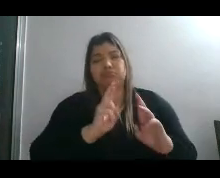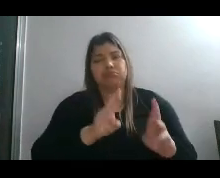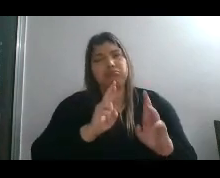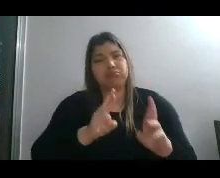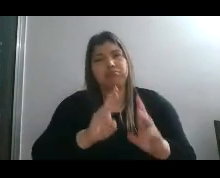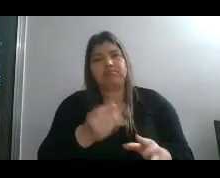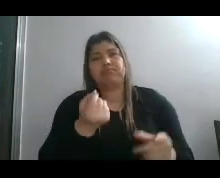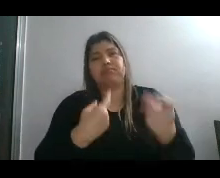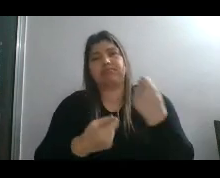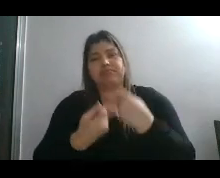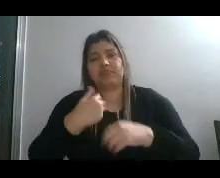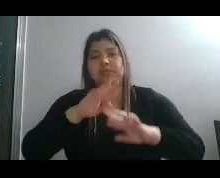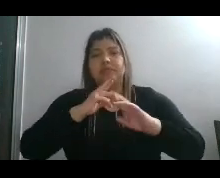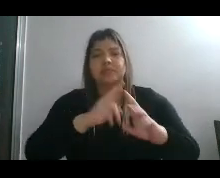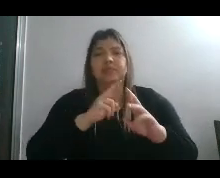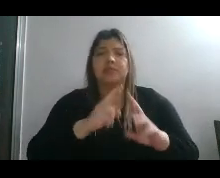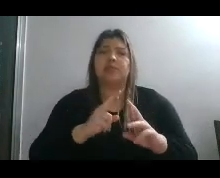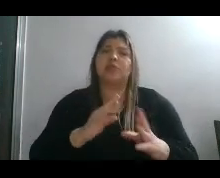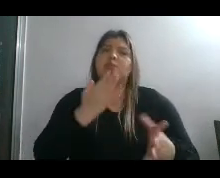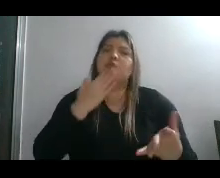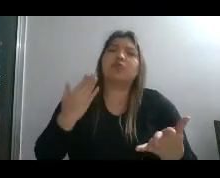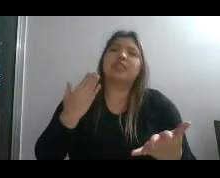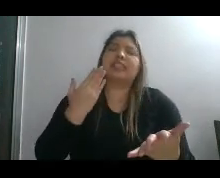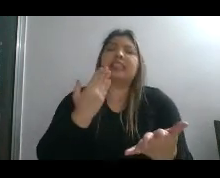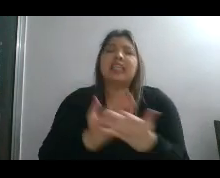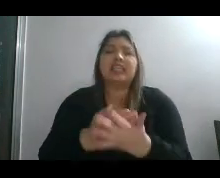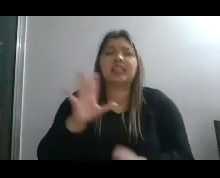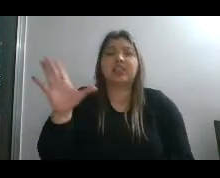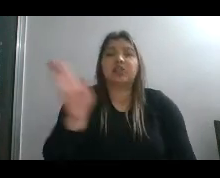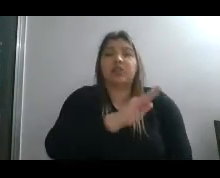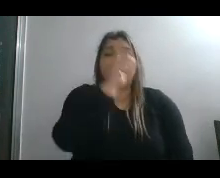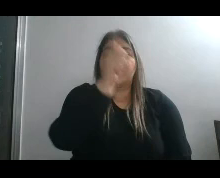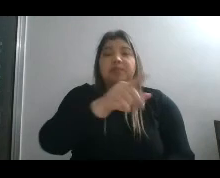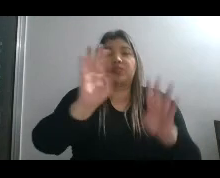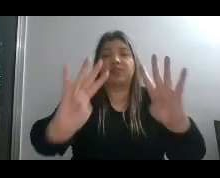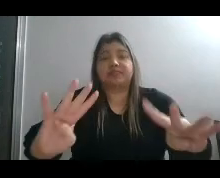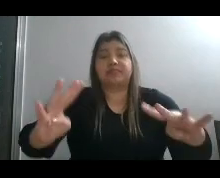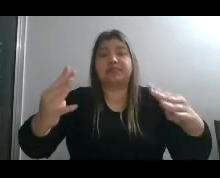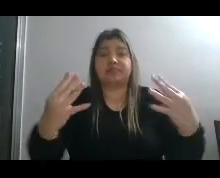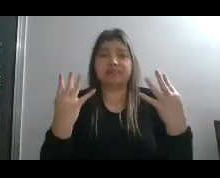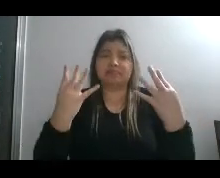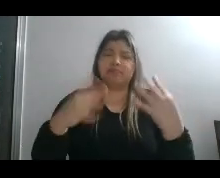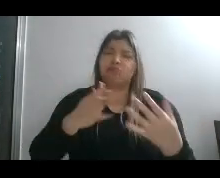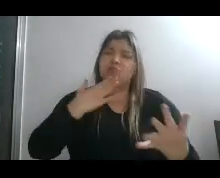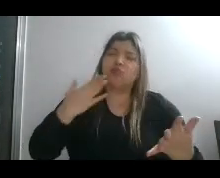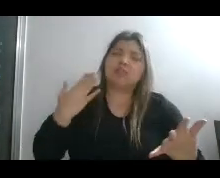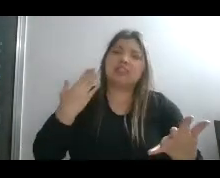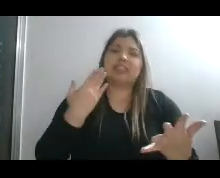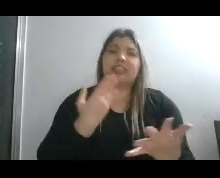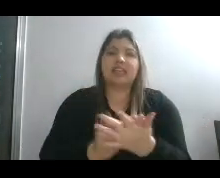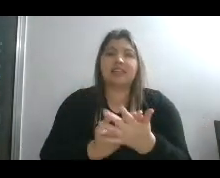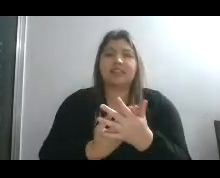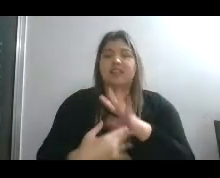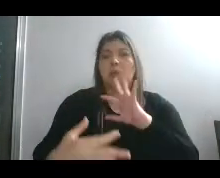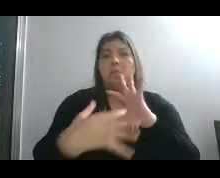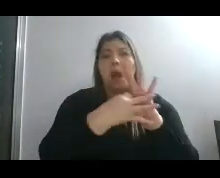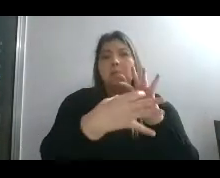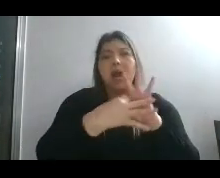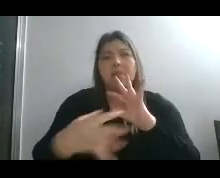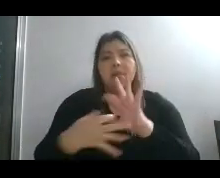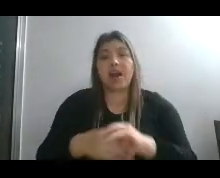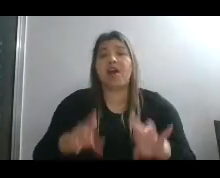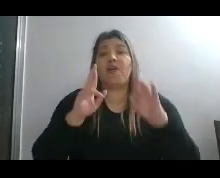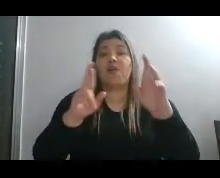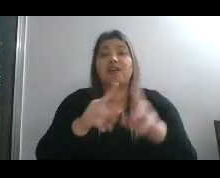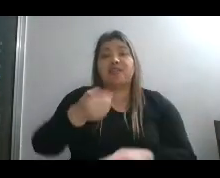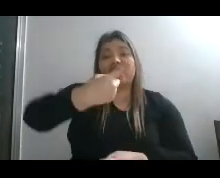inquietudes. Queremos agradecerles a ustedes por conectarse en este espacio con nosotros. Esperamos que hayan aprendido